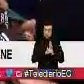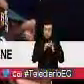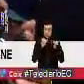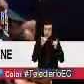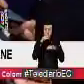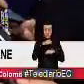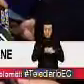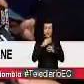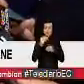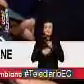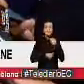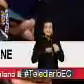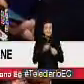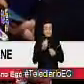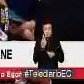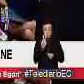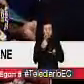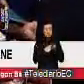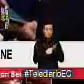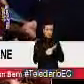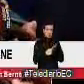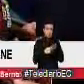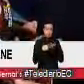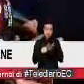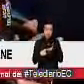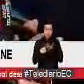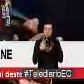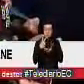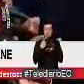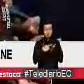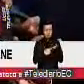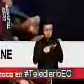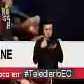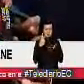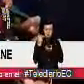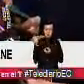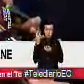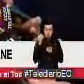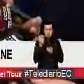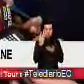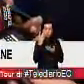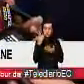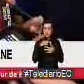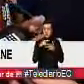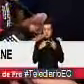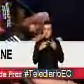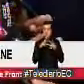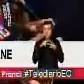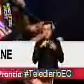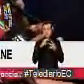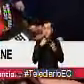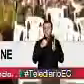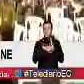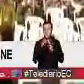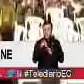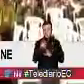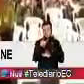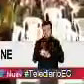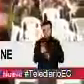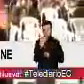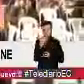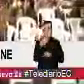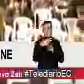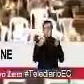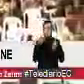tarde vamos a tener 2 sesiones jurisdiccionales para conocer 2 causas diferentes, entre ellas está a la que usted se refiere. La